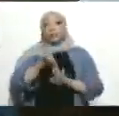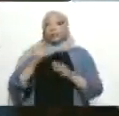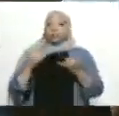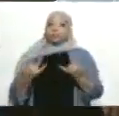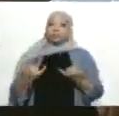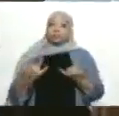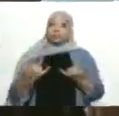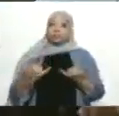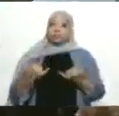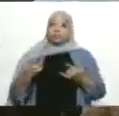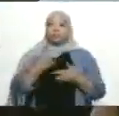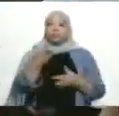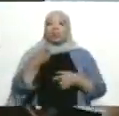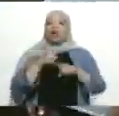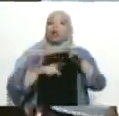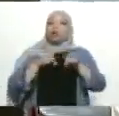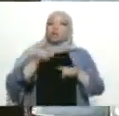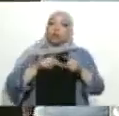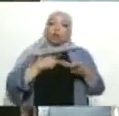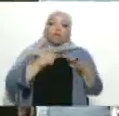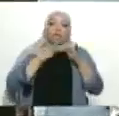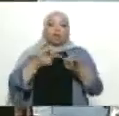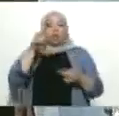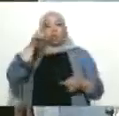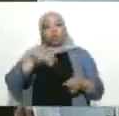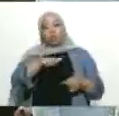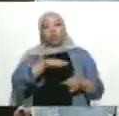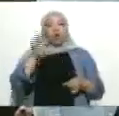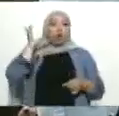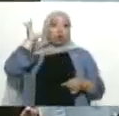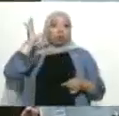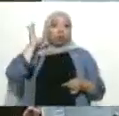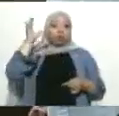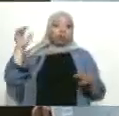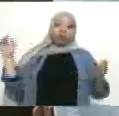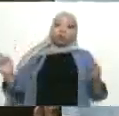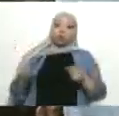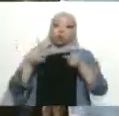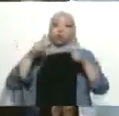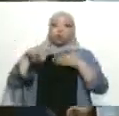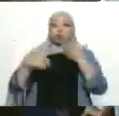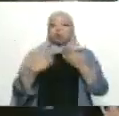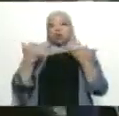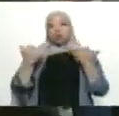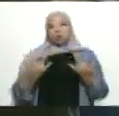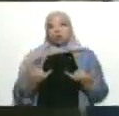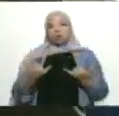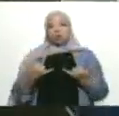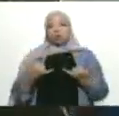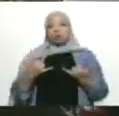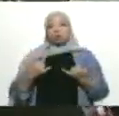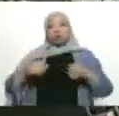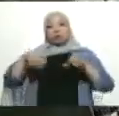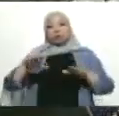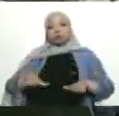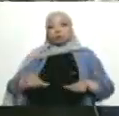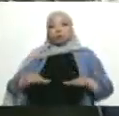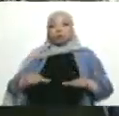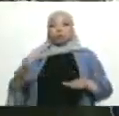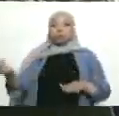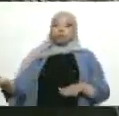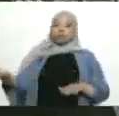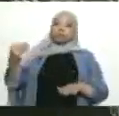en armas de fuego, pero armado de valor, de conciencia, de espiritualidad, de coraje, y fueron derrotados. Ellos eran